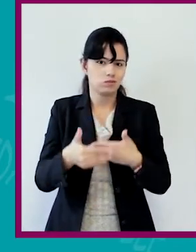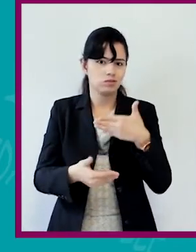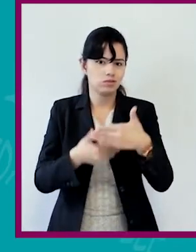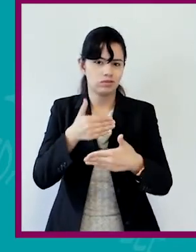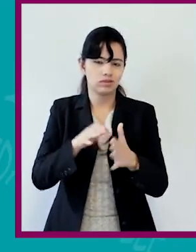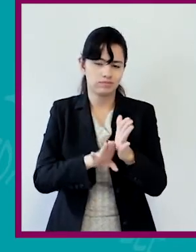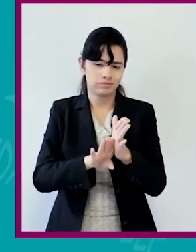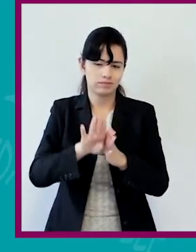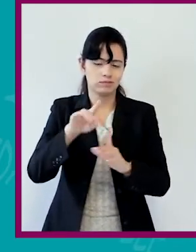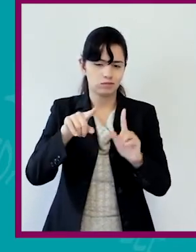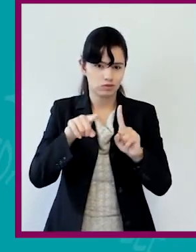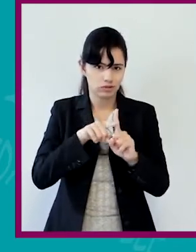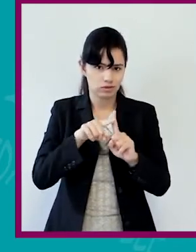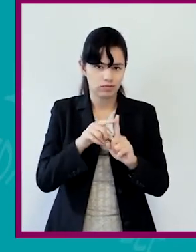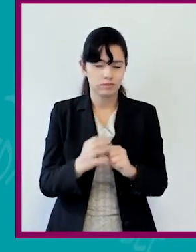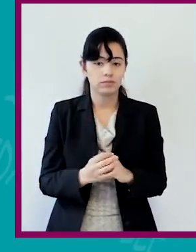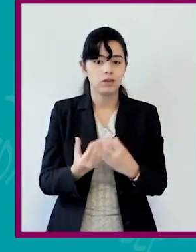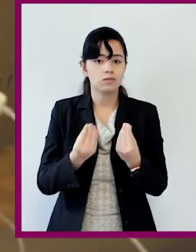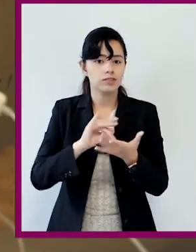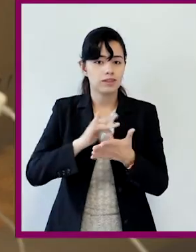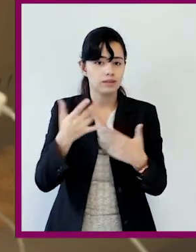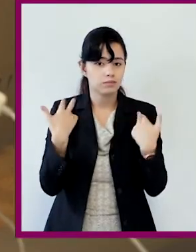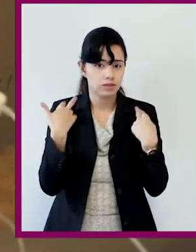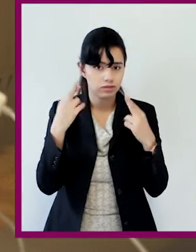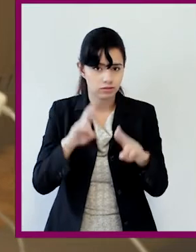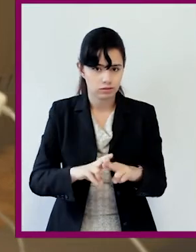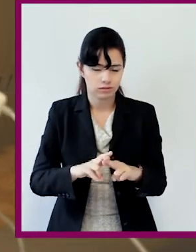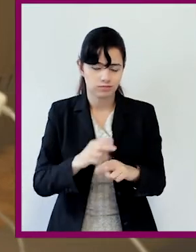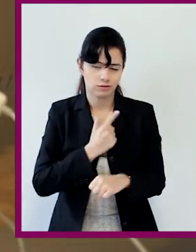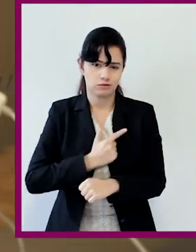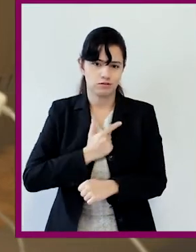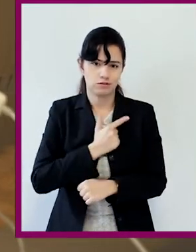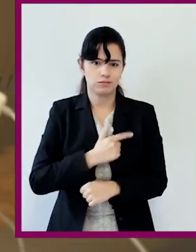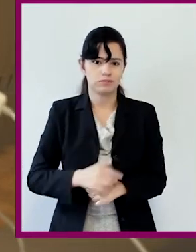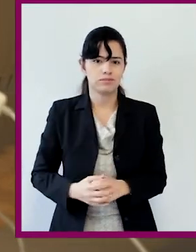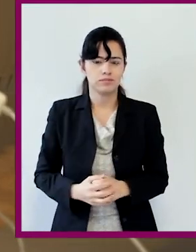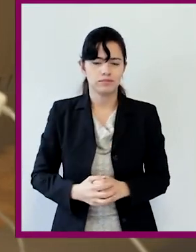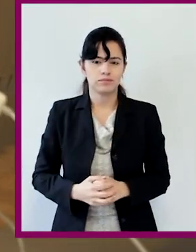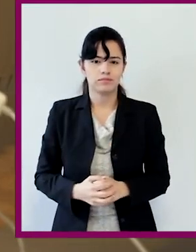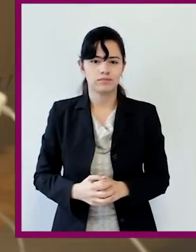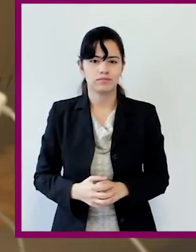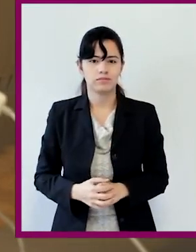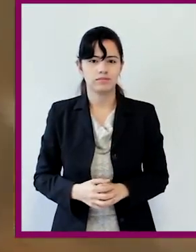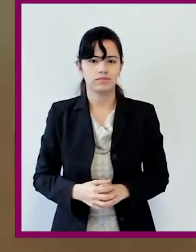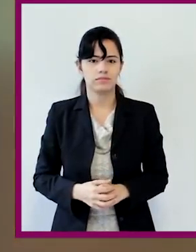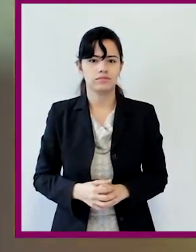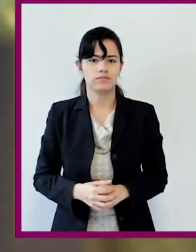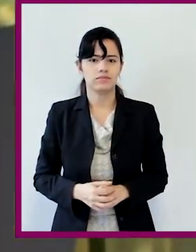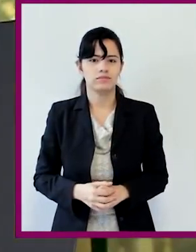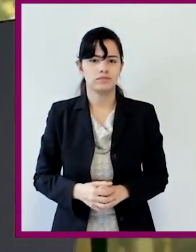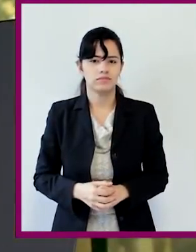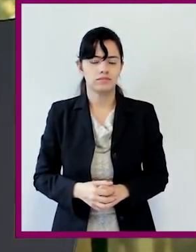esto camine de una manera positiva. Muchas gracias, maestro. Un placer. Gracias a ustedes.